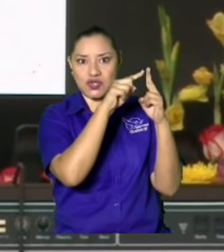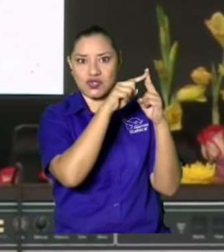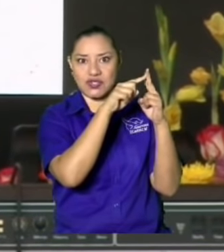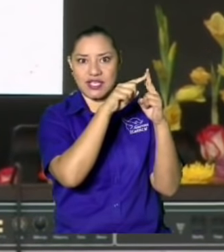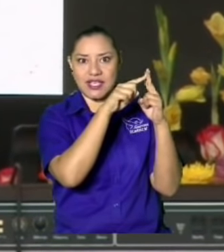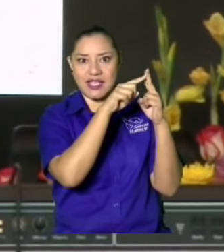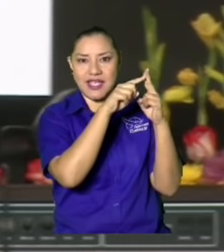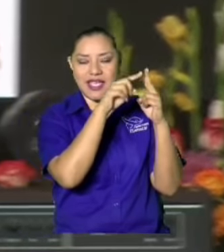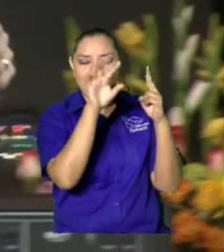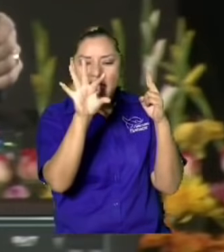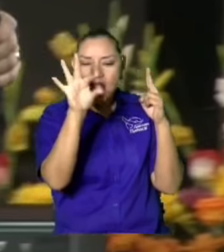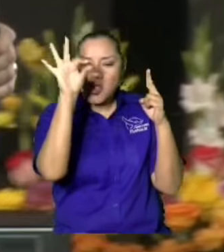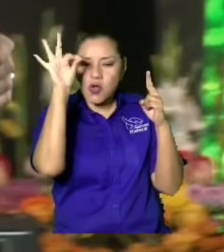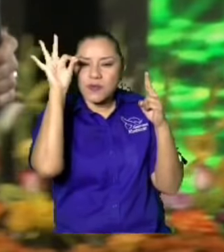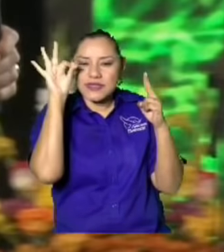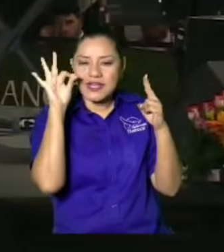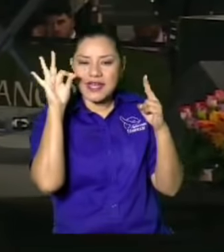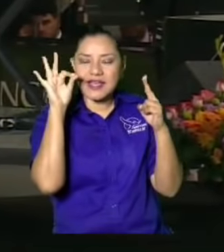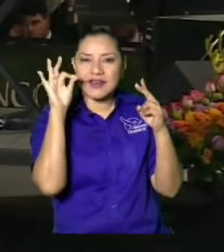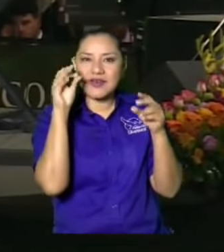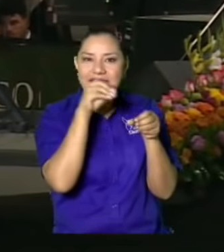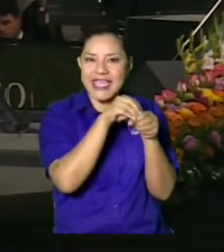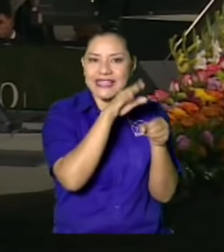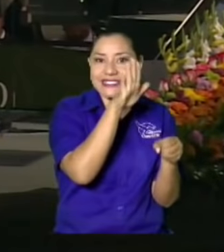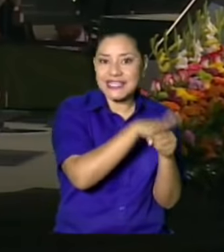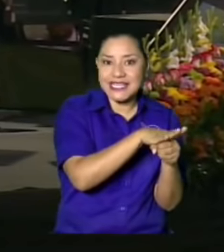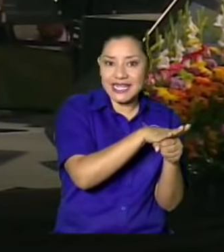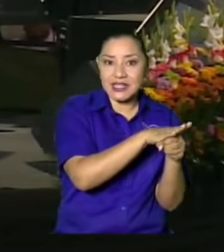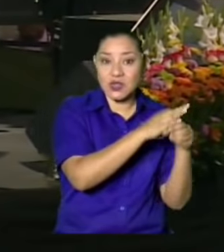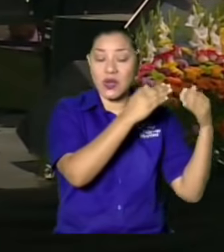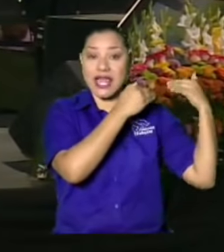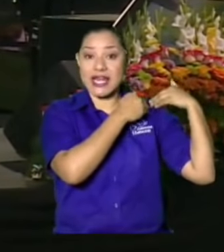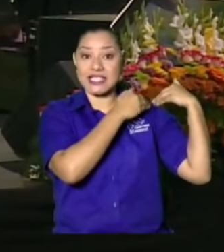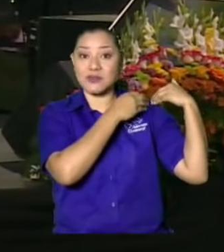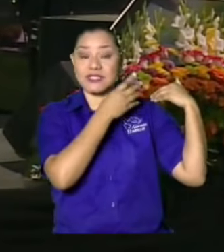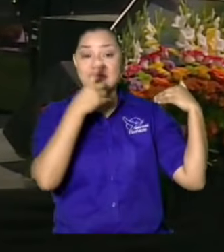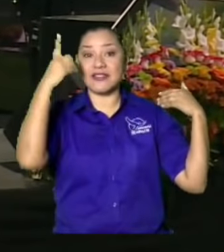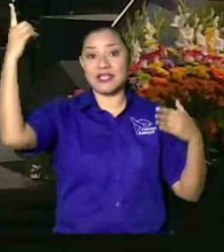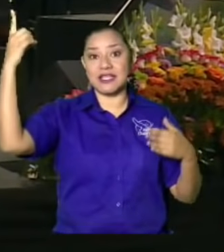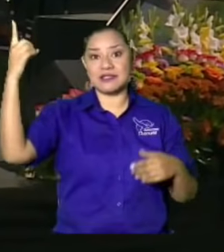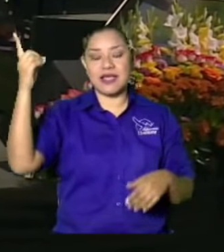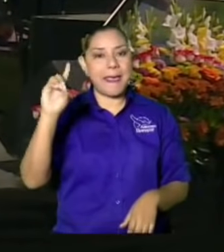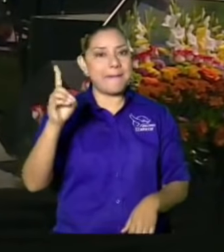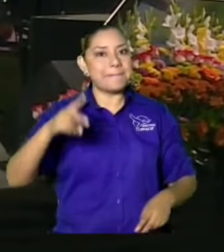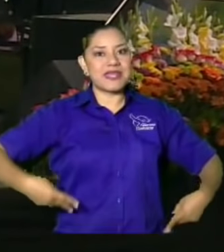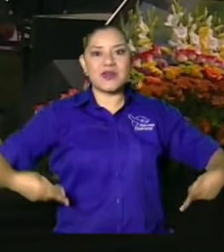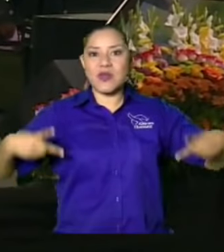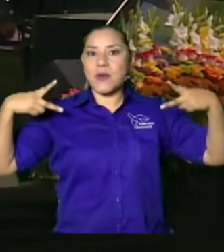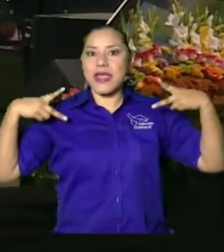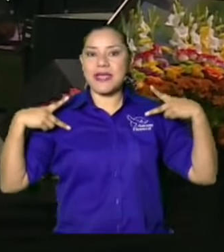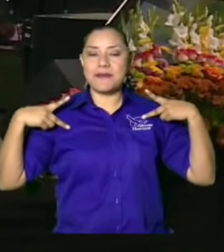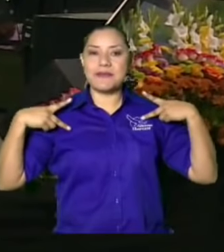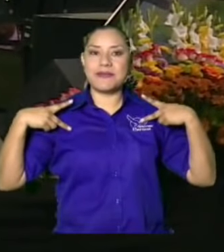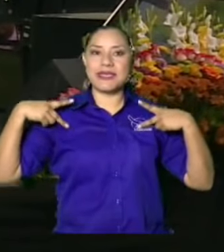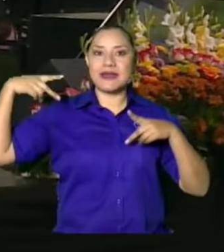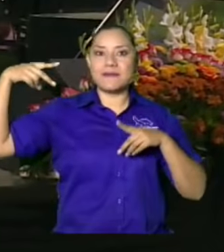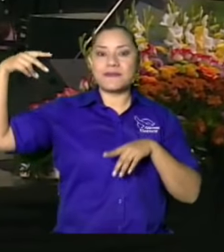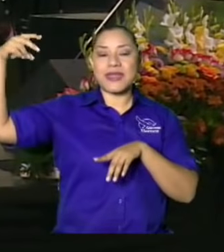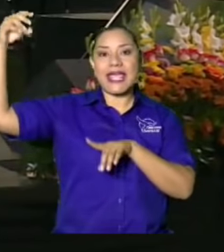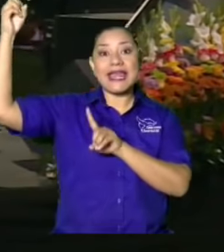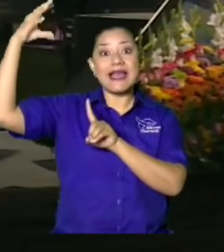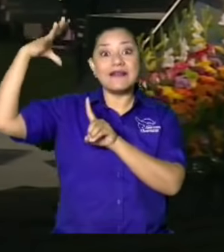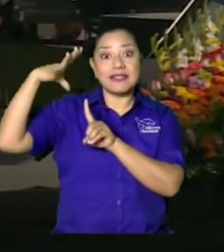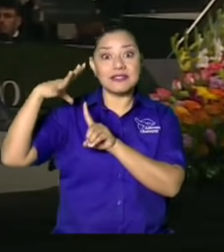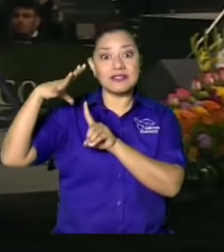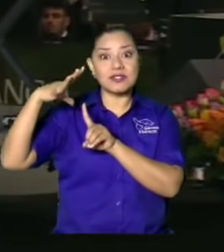Israel solo vivió bajo la responsabilidad de Dios, pero no quiso vivir bajo la bendición de Dios. Entonces,